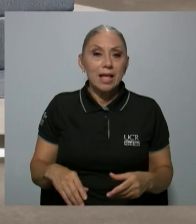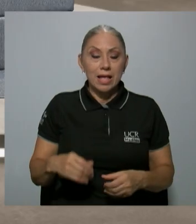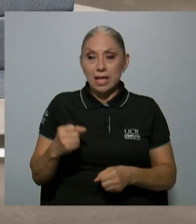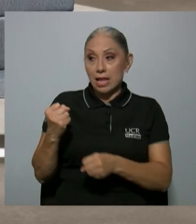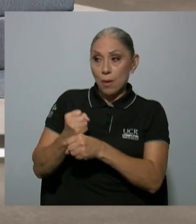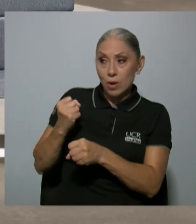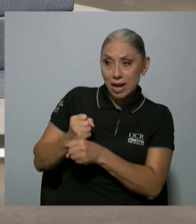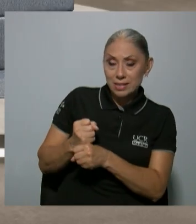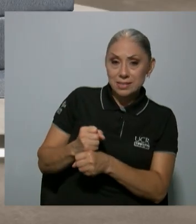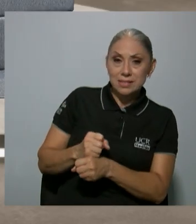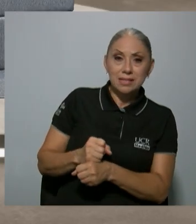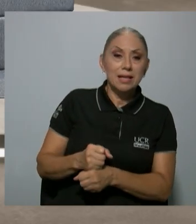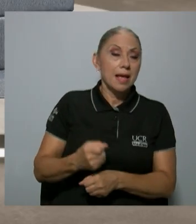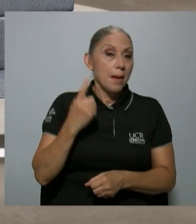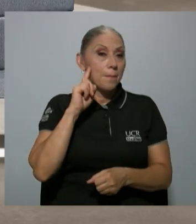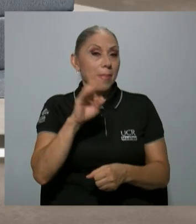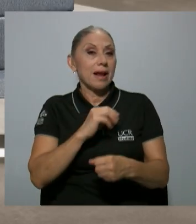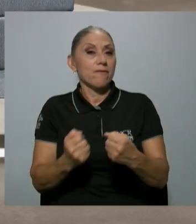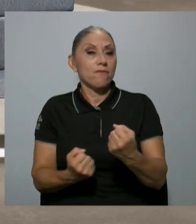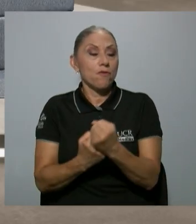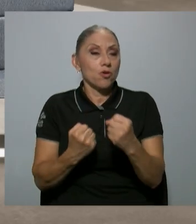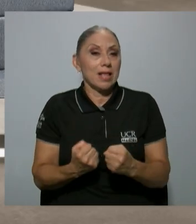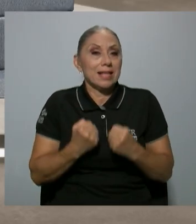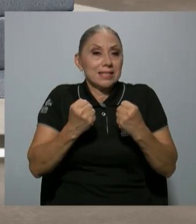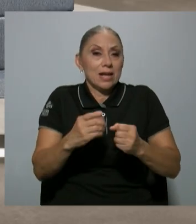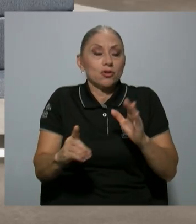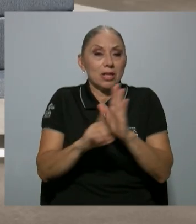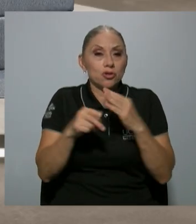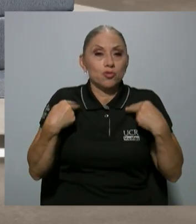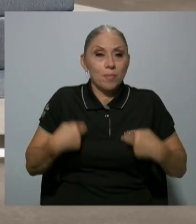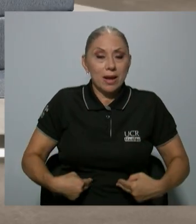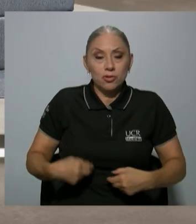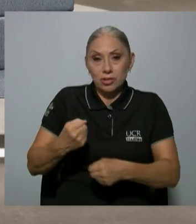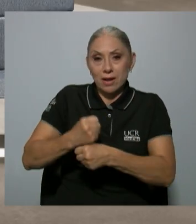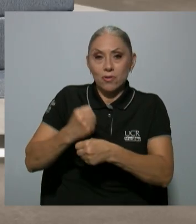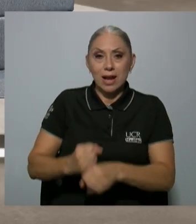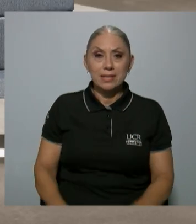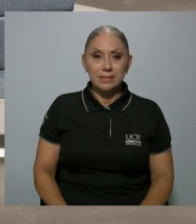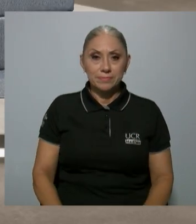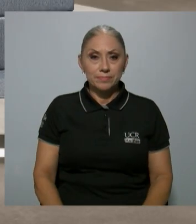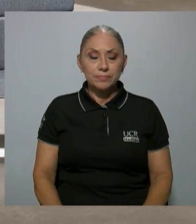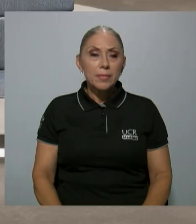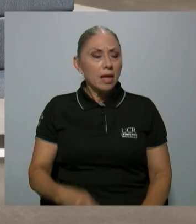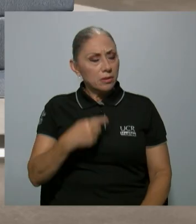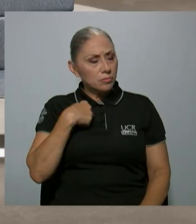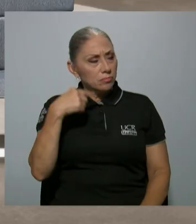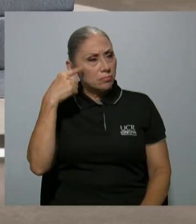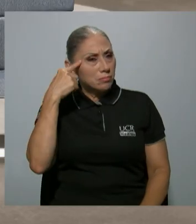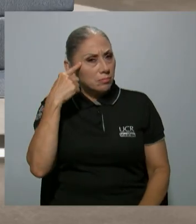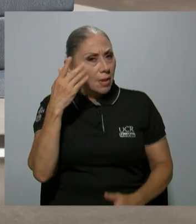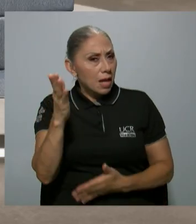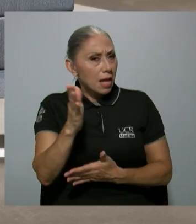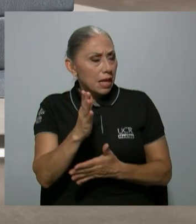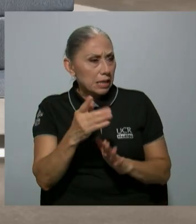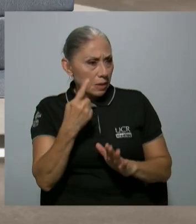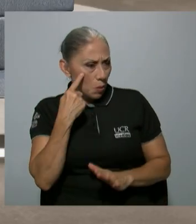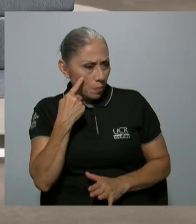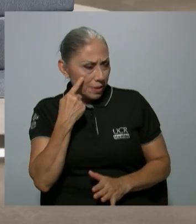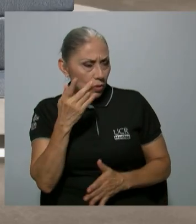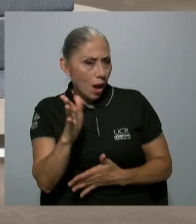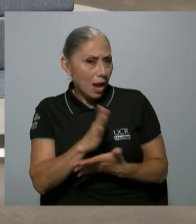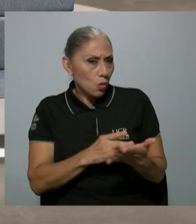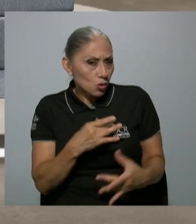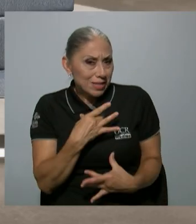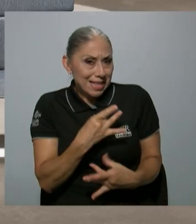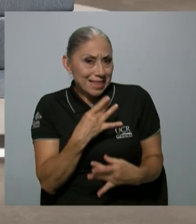laborales. Sí. Para fortalecer los derechos humanos y laborales. Porque me parece que se han expresado ciertos intereses de ir por esa ruta,